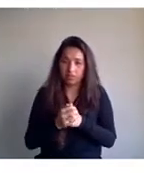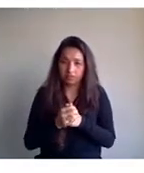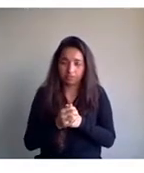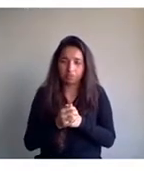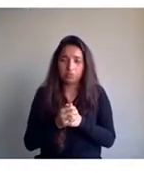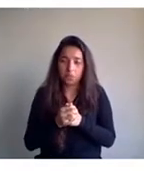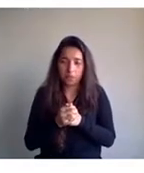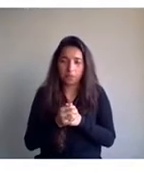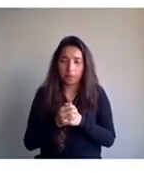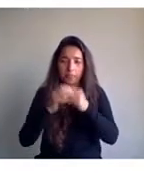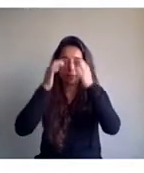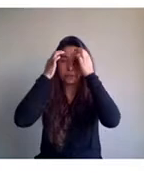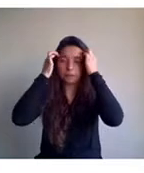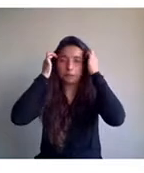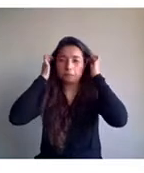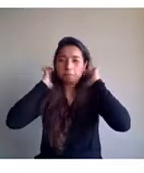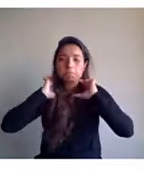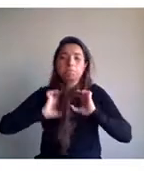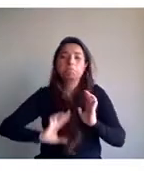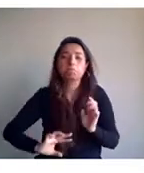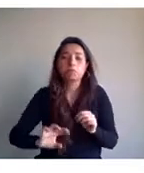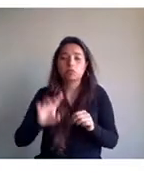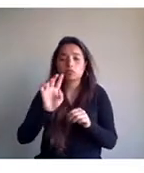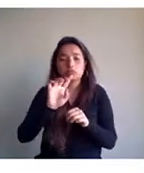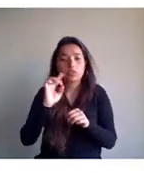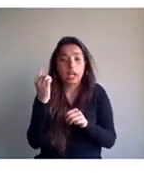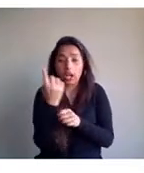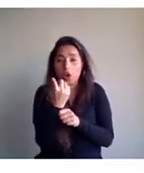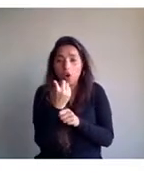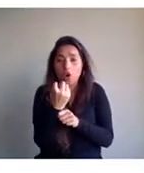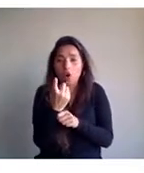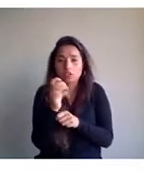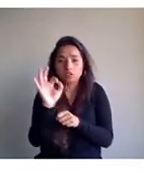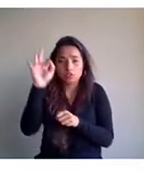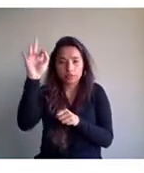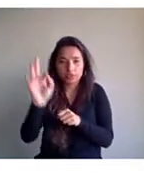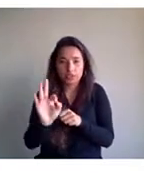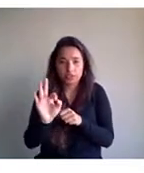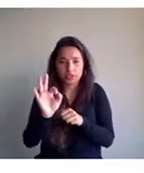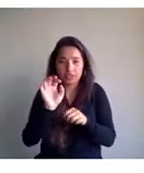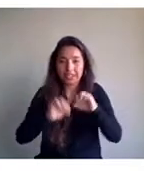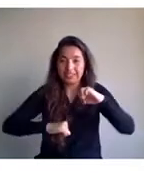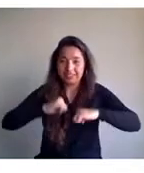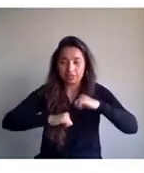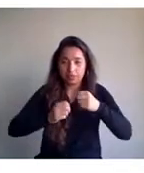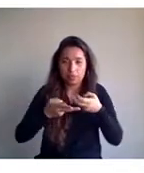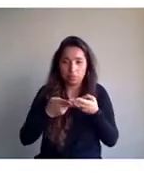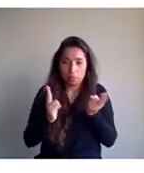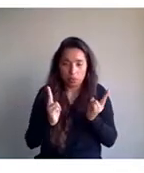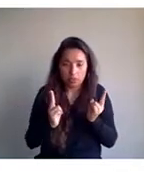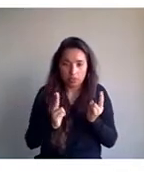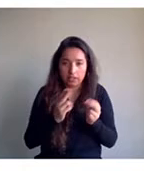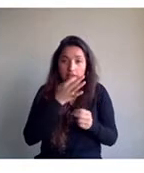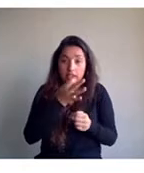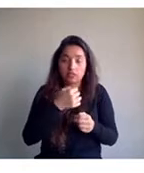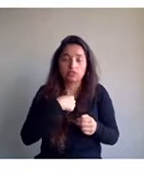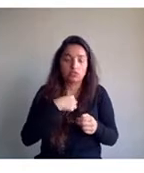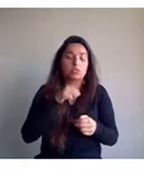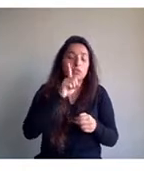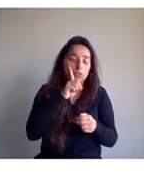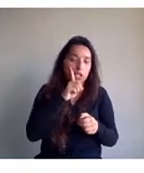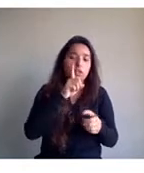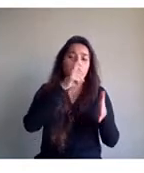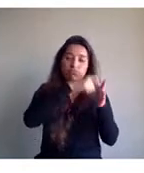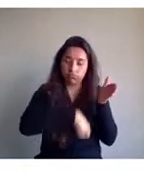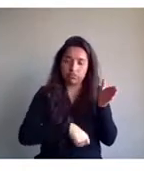discapacidad sólo el 11 por ciento de las entidades públicas reportan personas con discapacidad en su plano